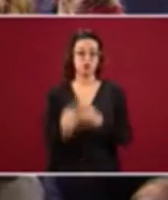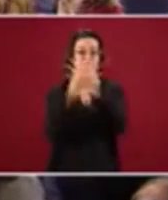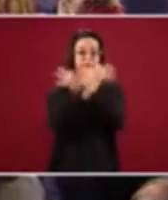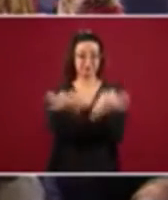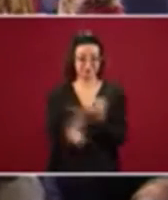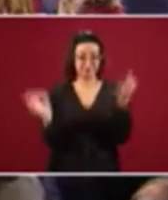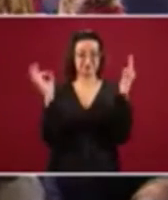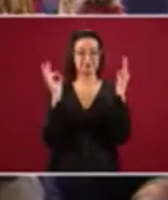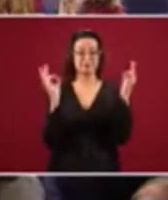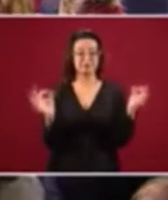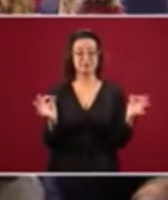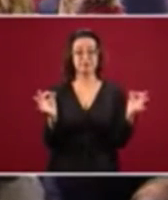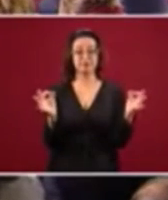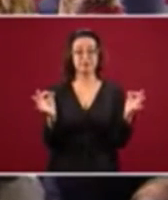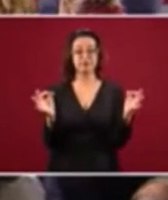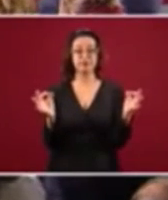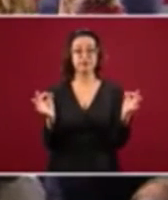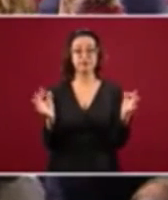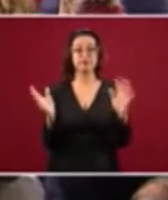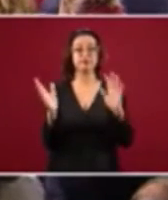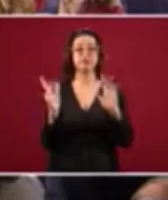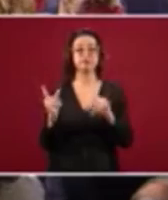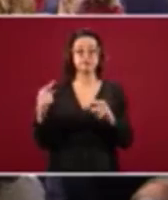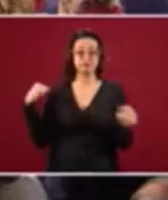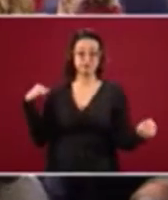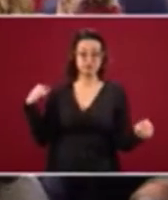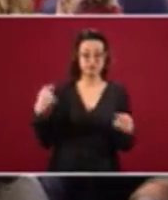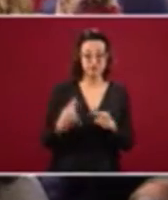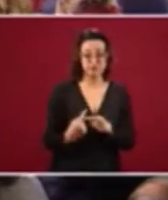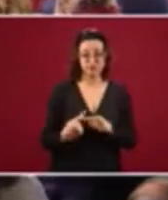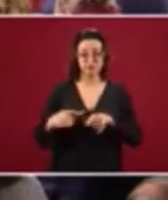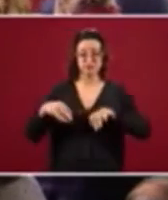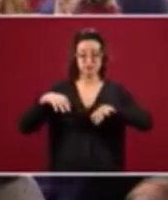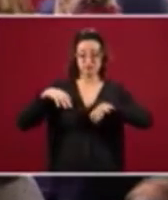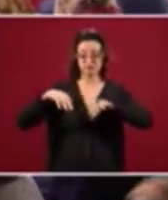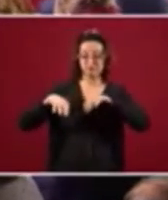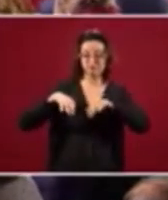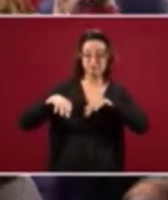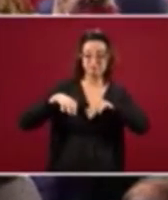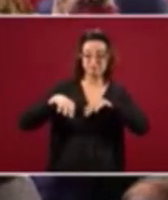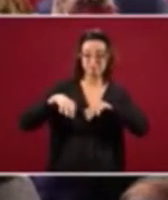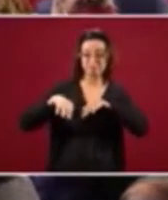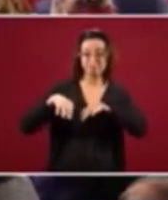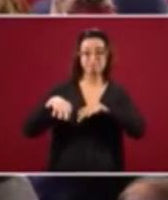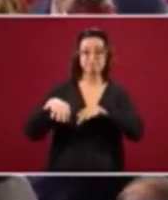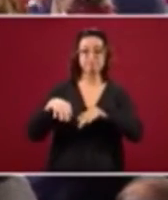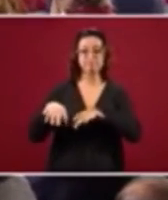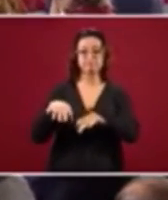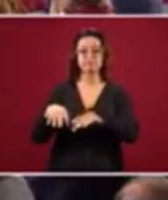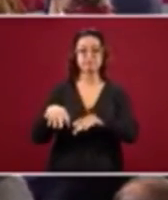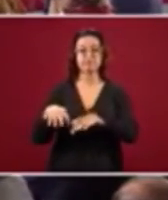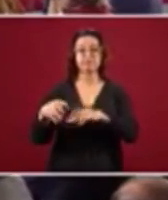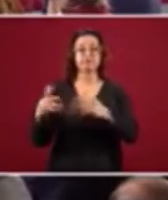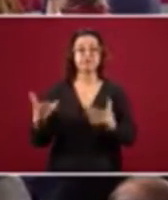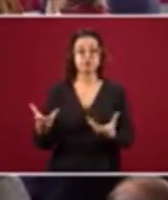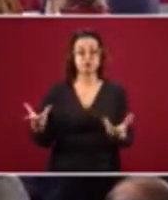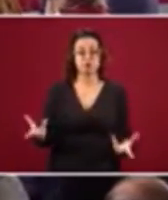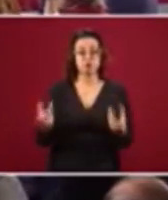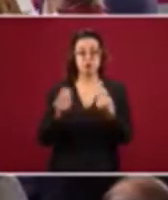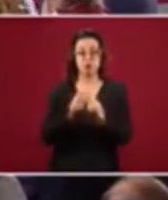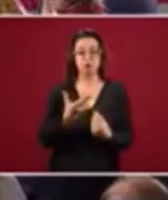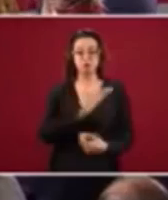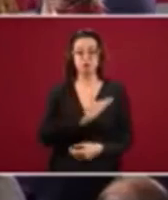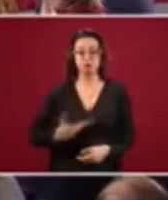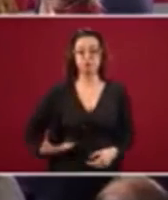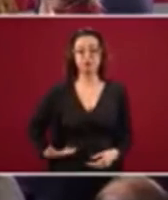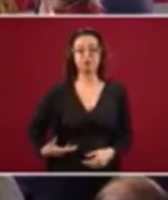hoy. Hemos estado trabajando desde la presidencia de la República. El licenciado